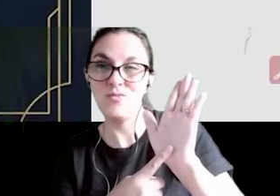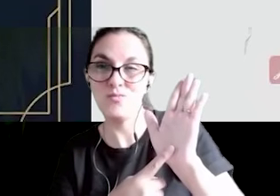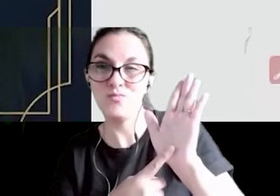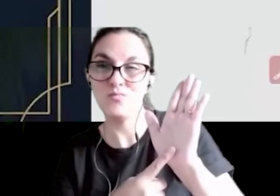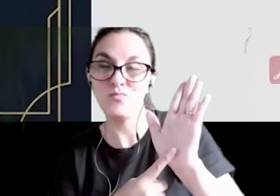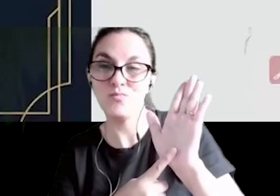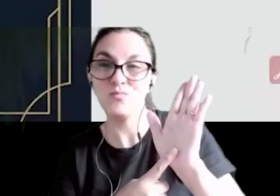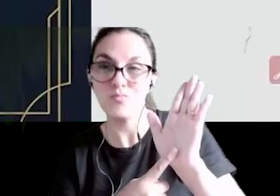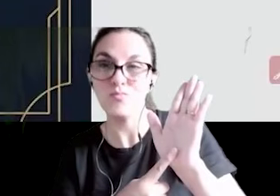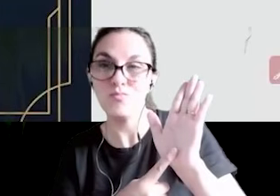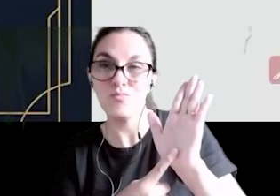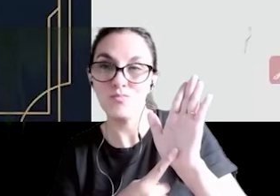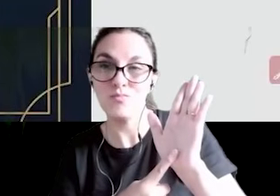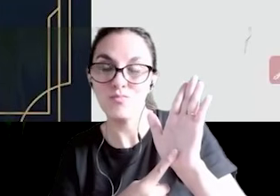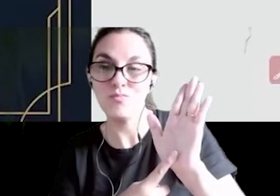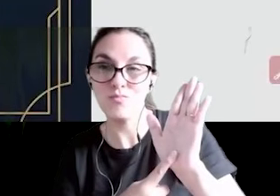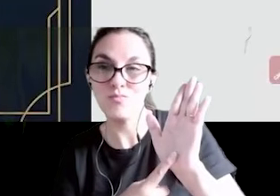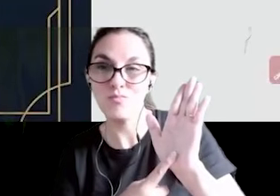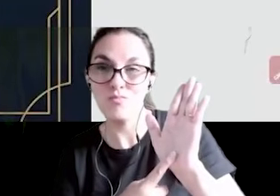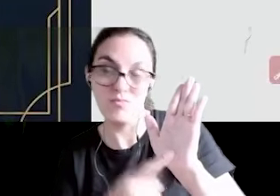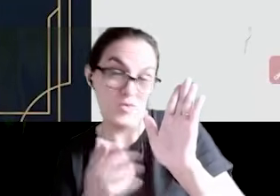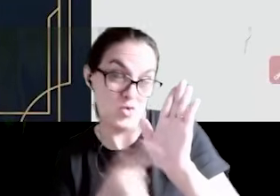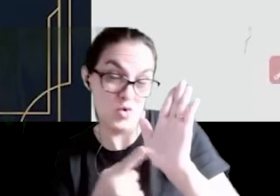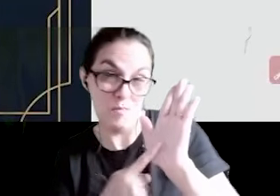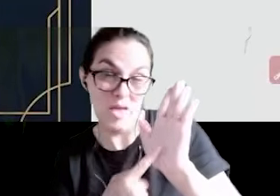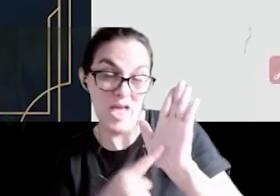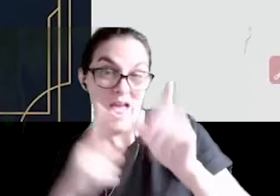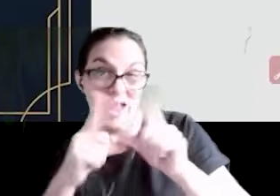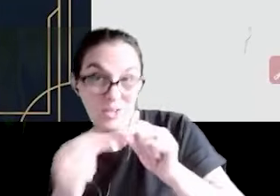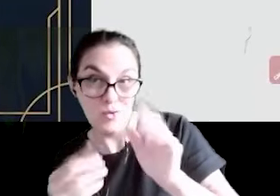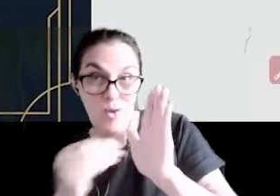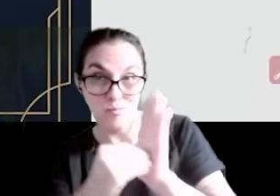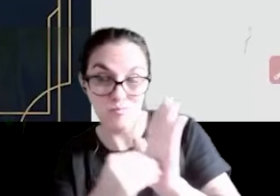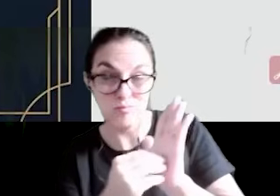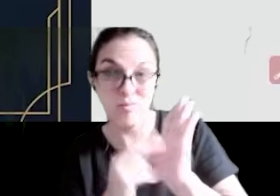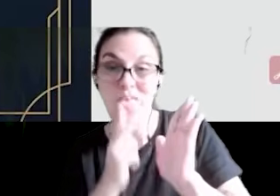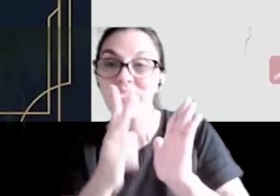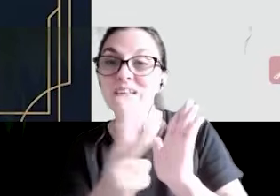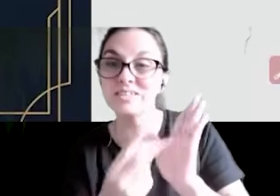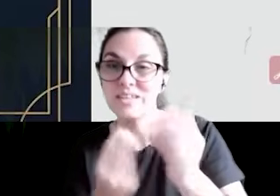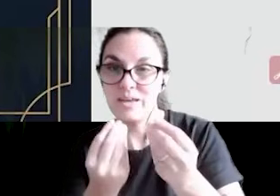del compendio normativo que dice que